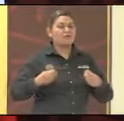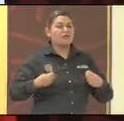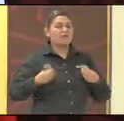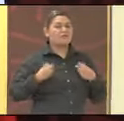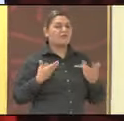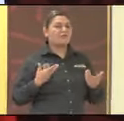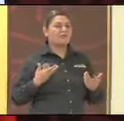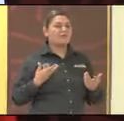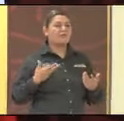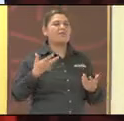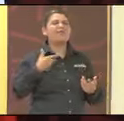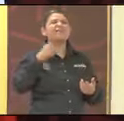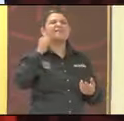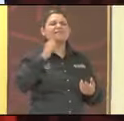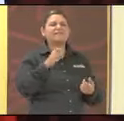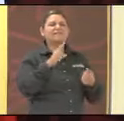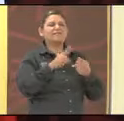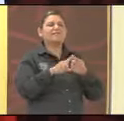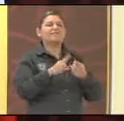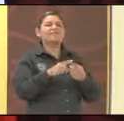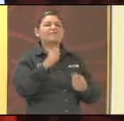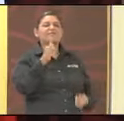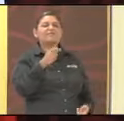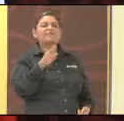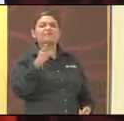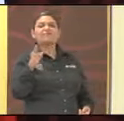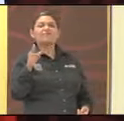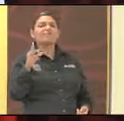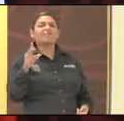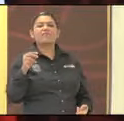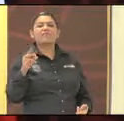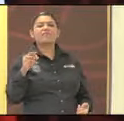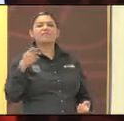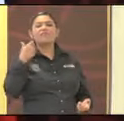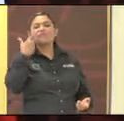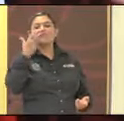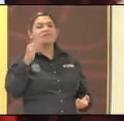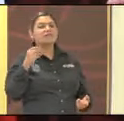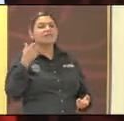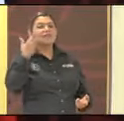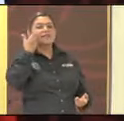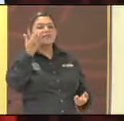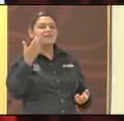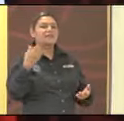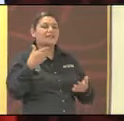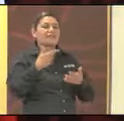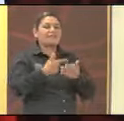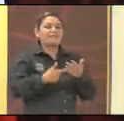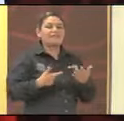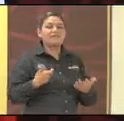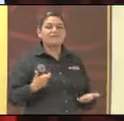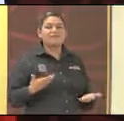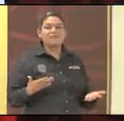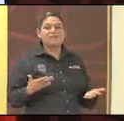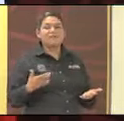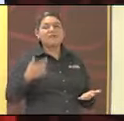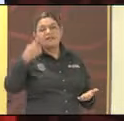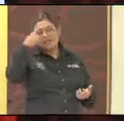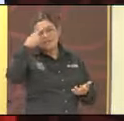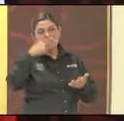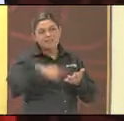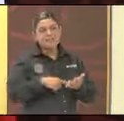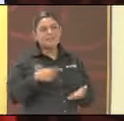Los tenemos bien identificados, ¿sí? Pues no están en la nómina, quieren estar en la nómina, pero pues no, y creen que de esa